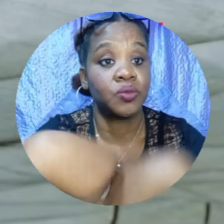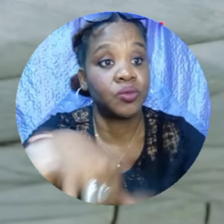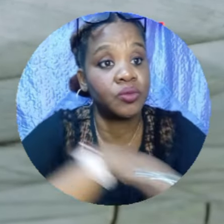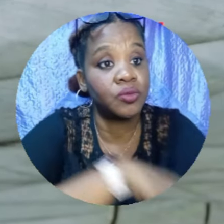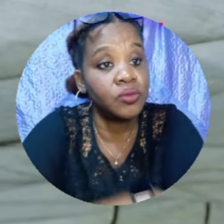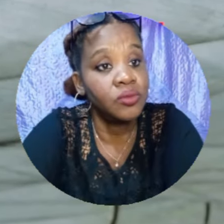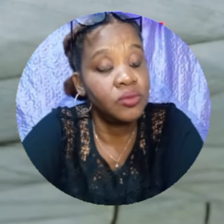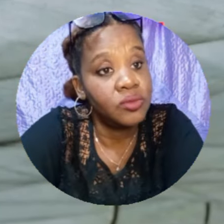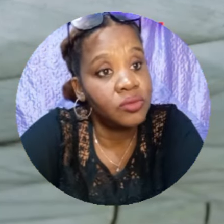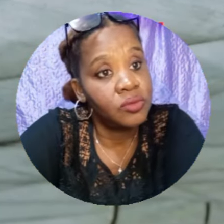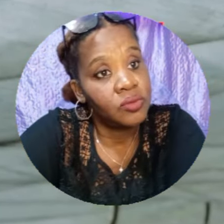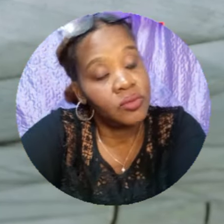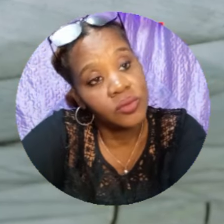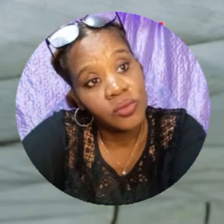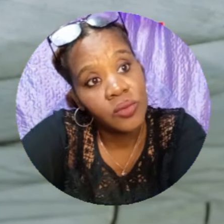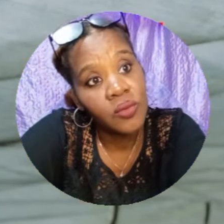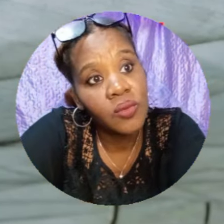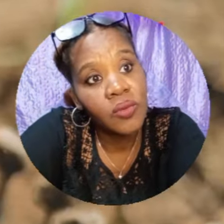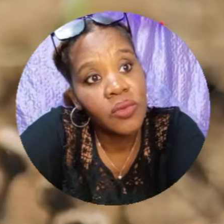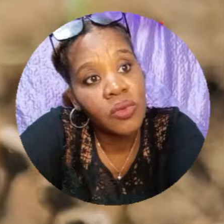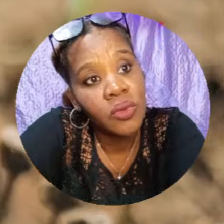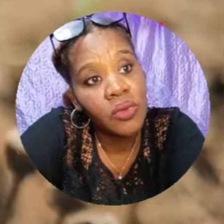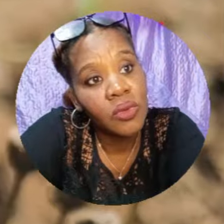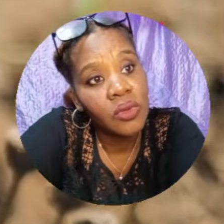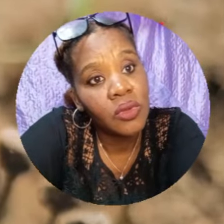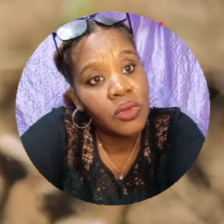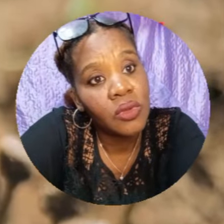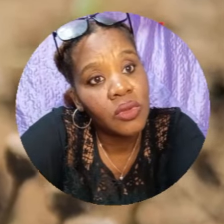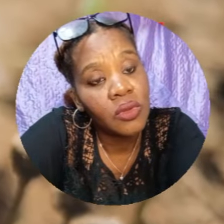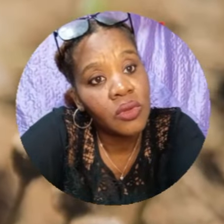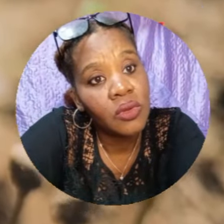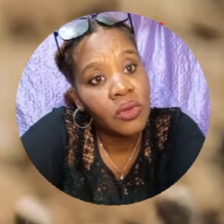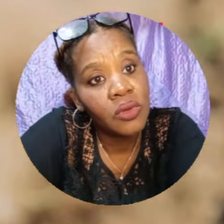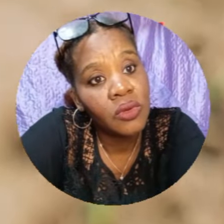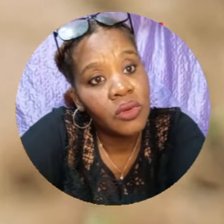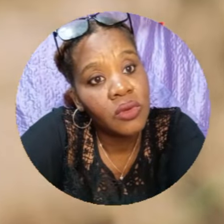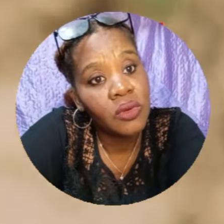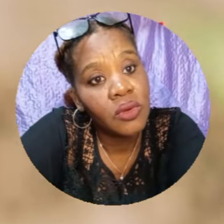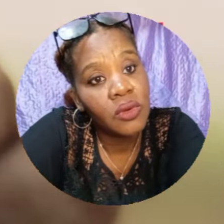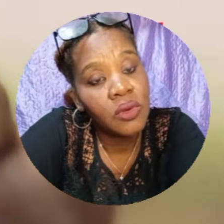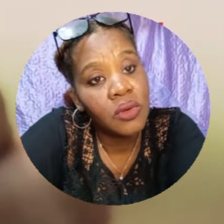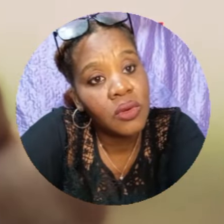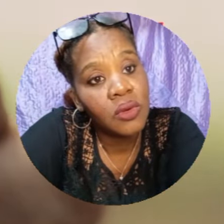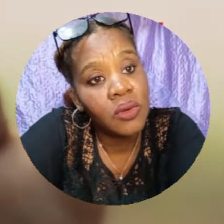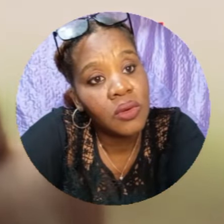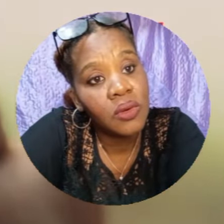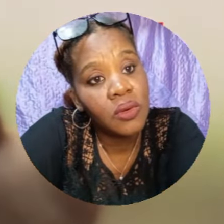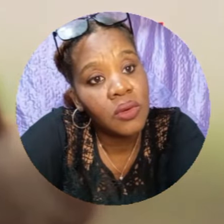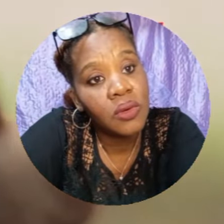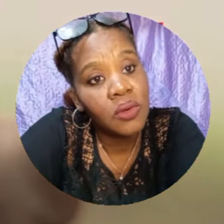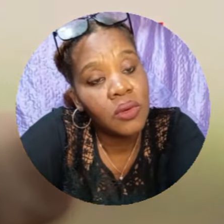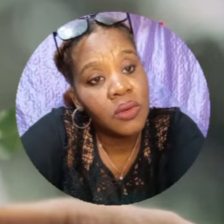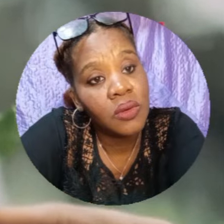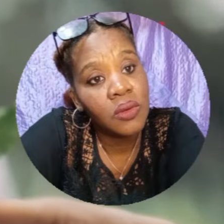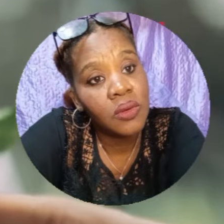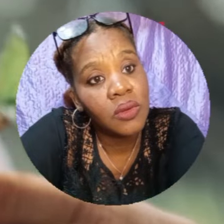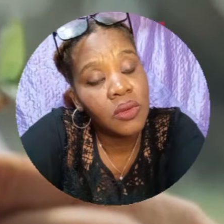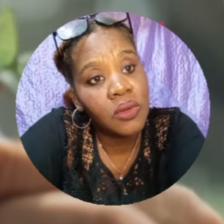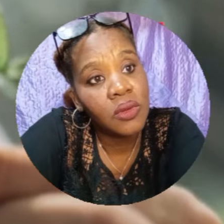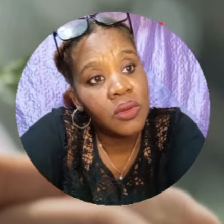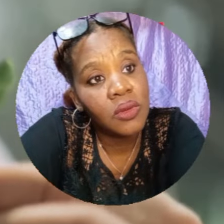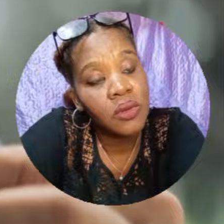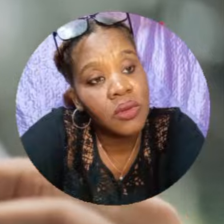países. También trabajamos con la parte de producción de plantas, exportación de café no solamente tostado,